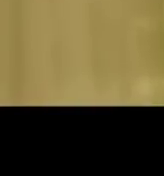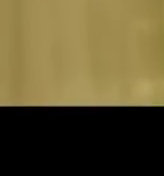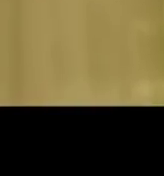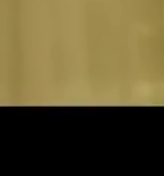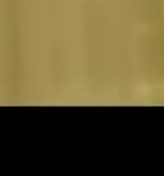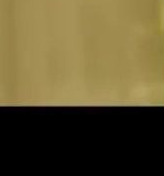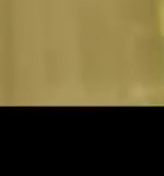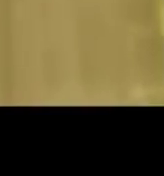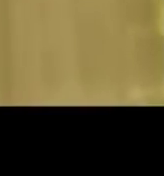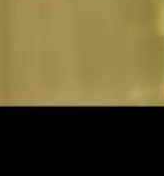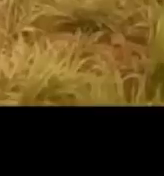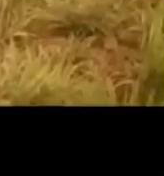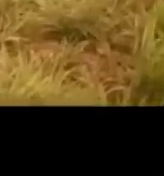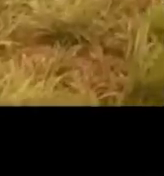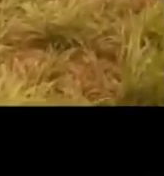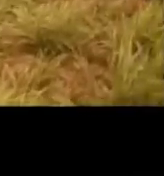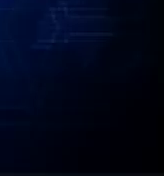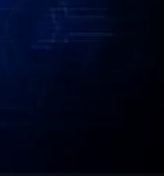así